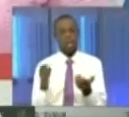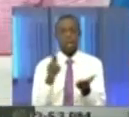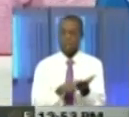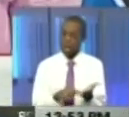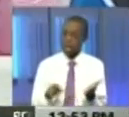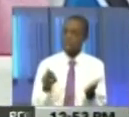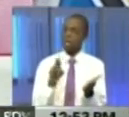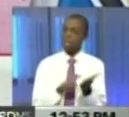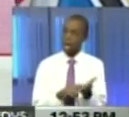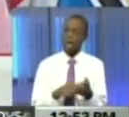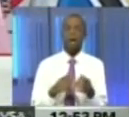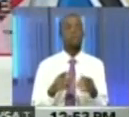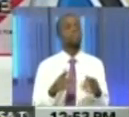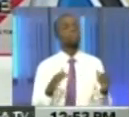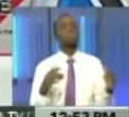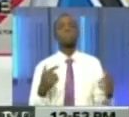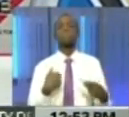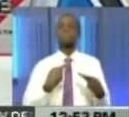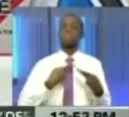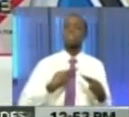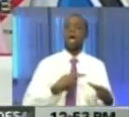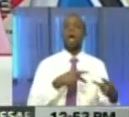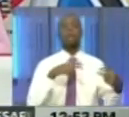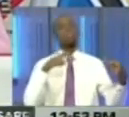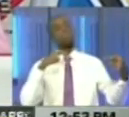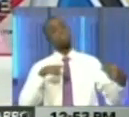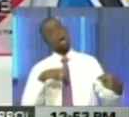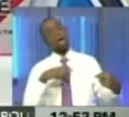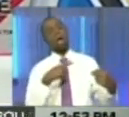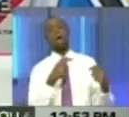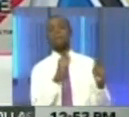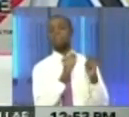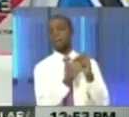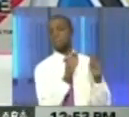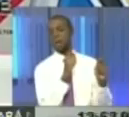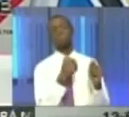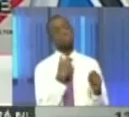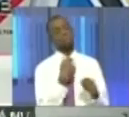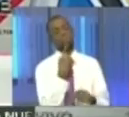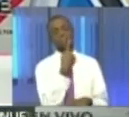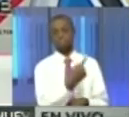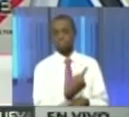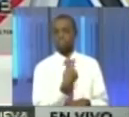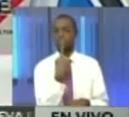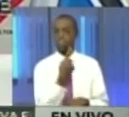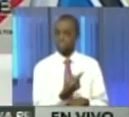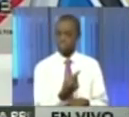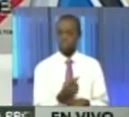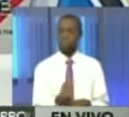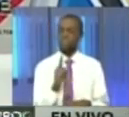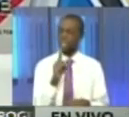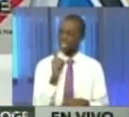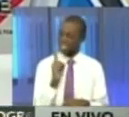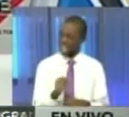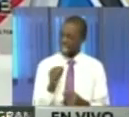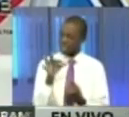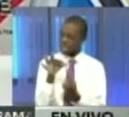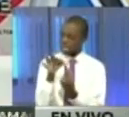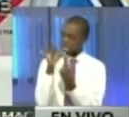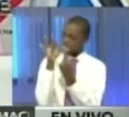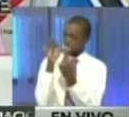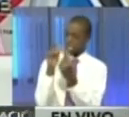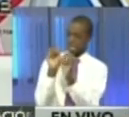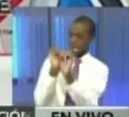declaraciones, en programas a los que he sido invitado. Y que es importante hacer una distinción. En una